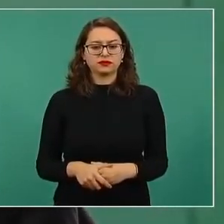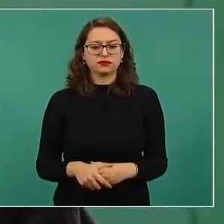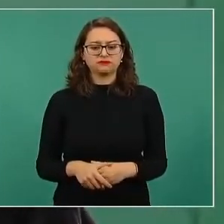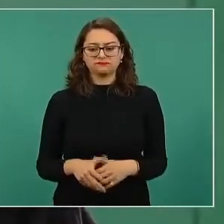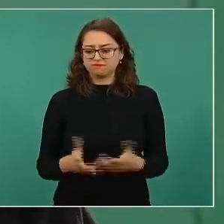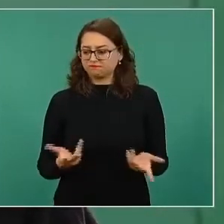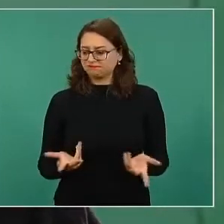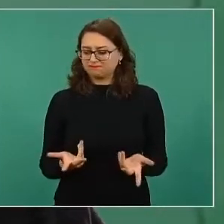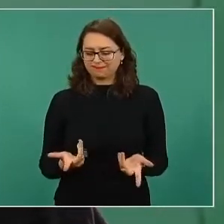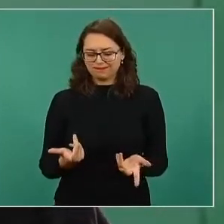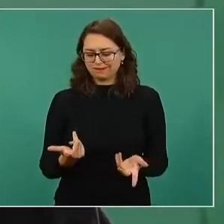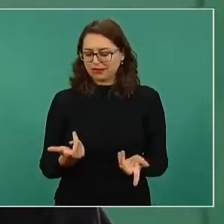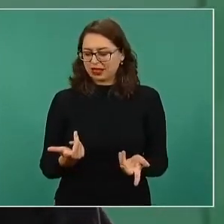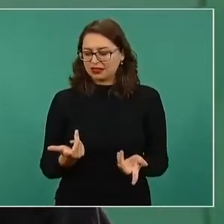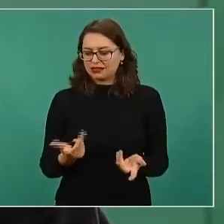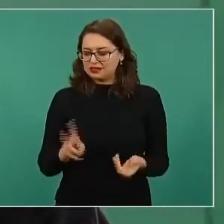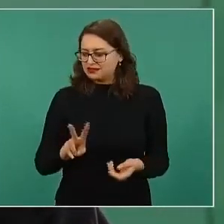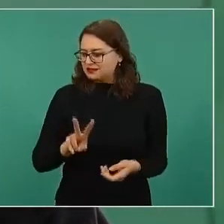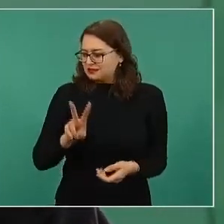más